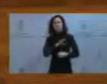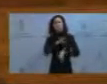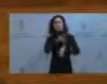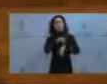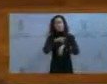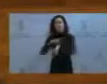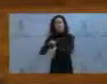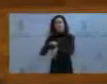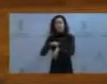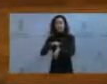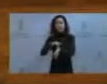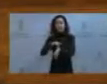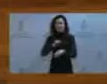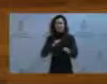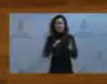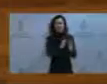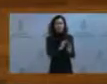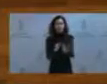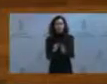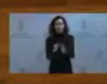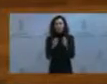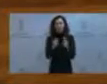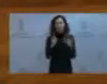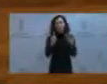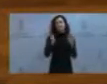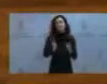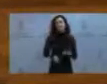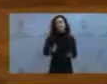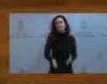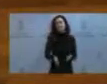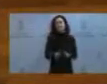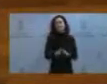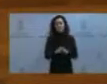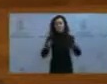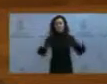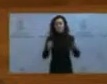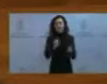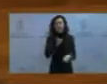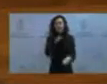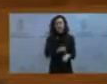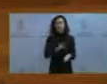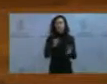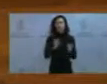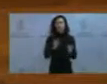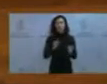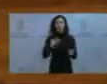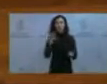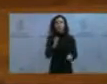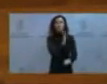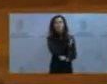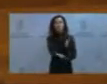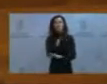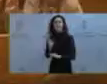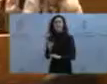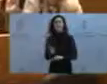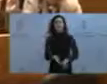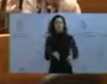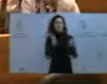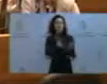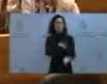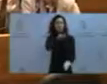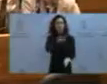son nosotros pusimos como ejemplo las 6 más frecuentes y que pueden ser realizadas en cualquier centro autorizado y